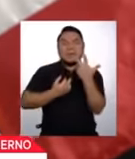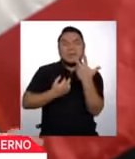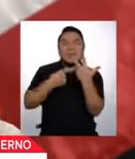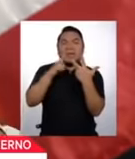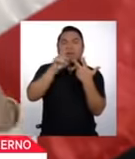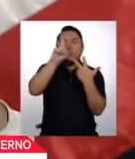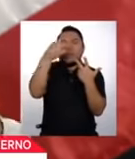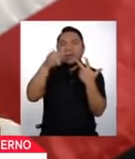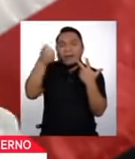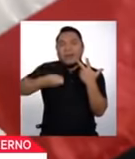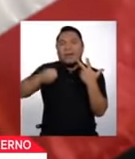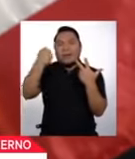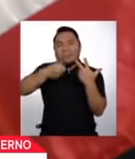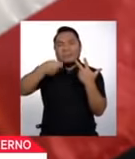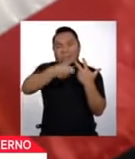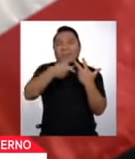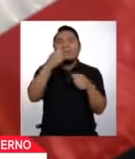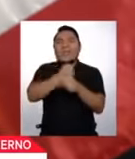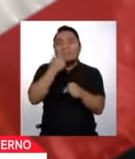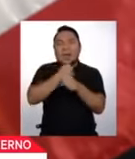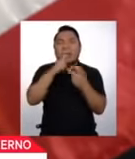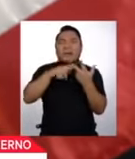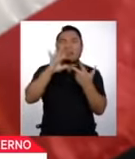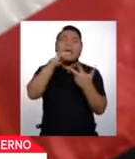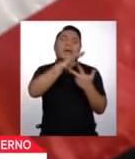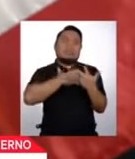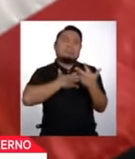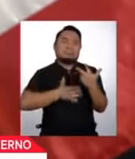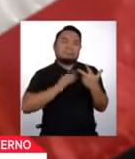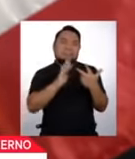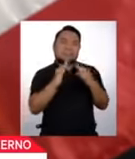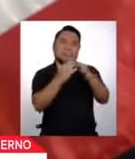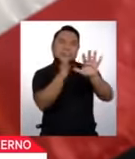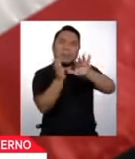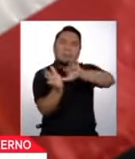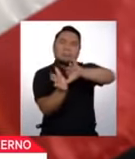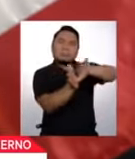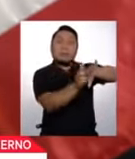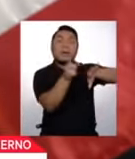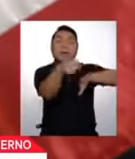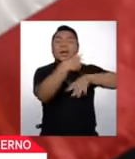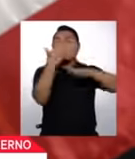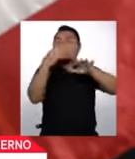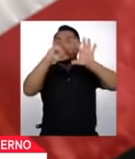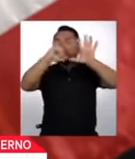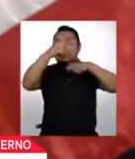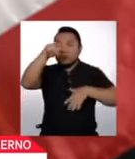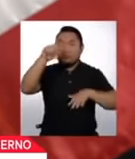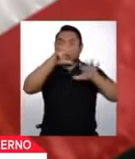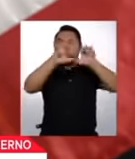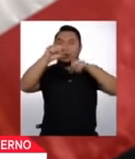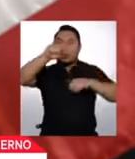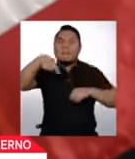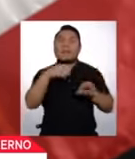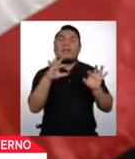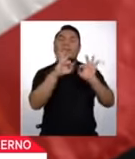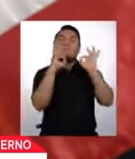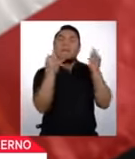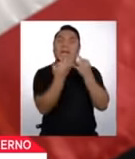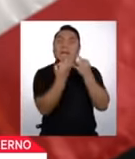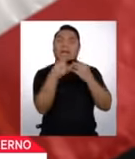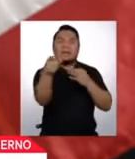planilla y tiene asegurado un sueldo mensual, son alrededor de 6.800.000 hogares el